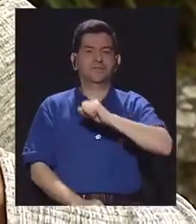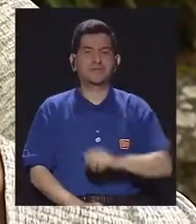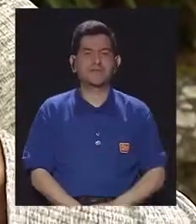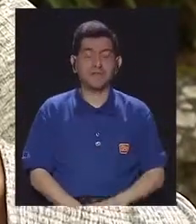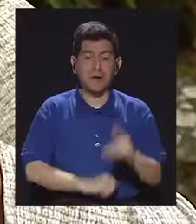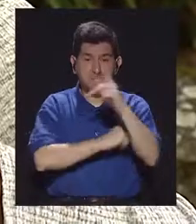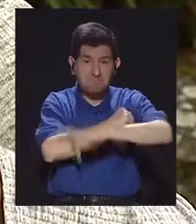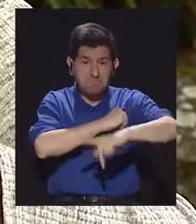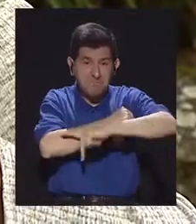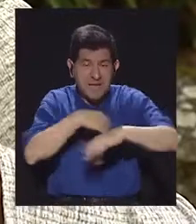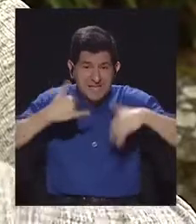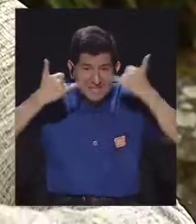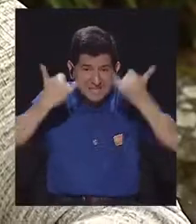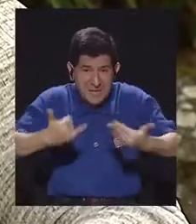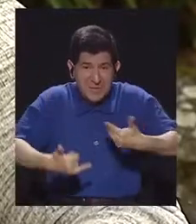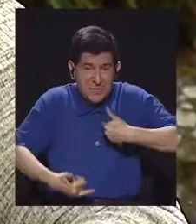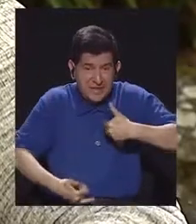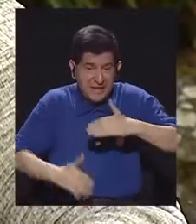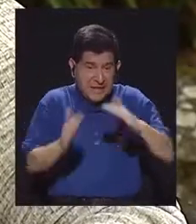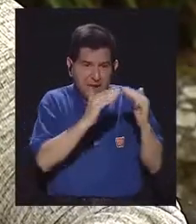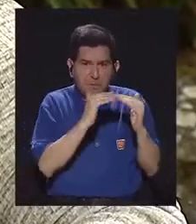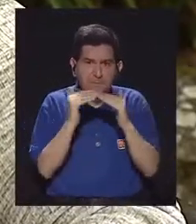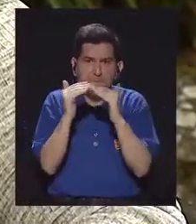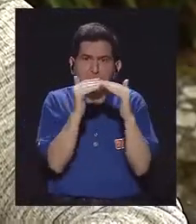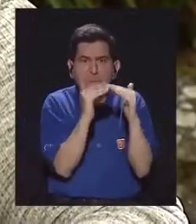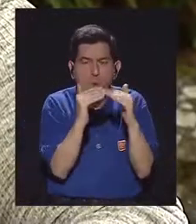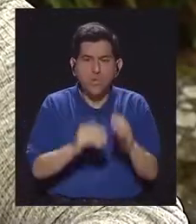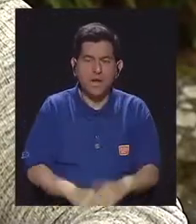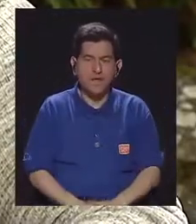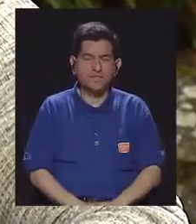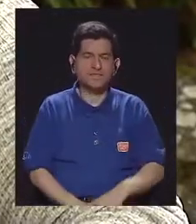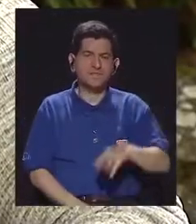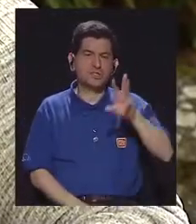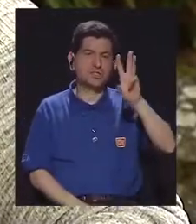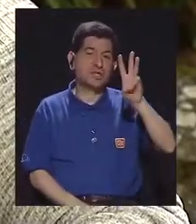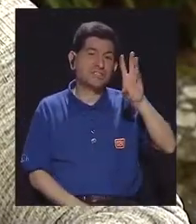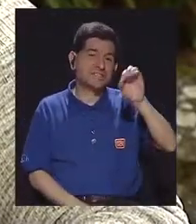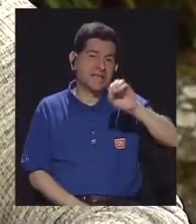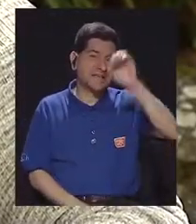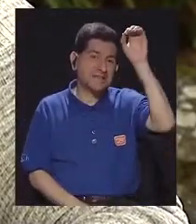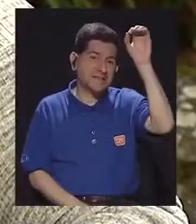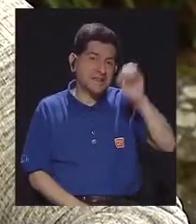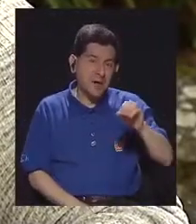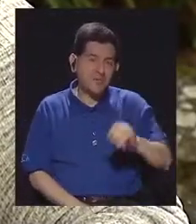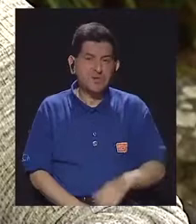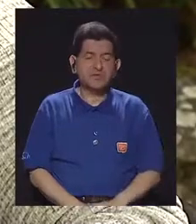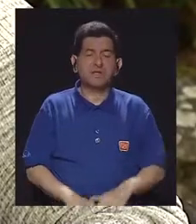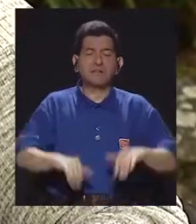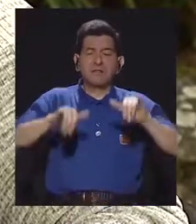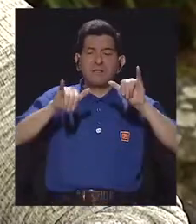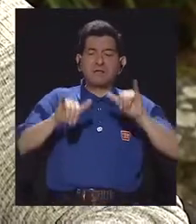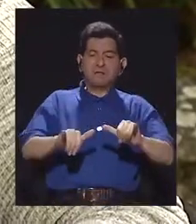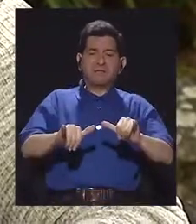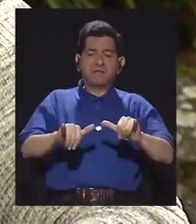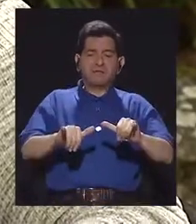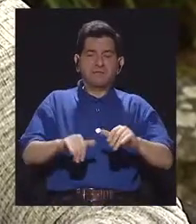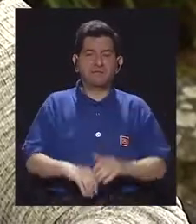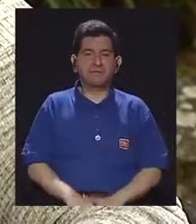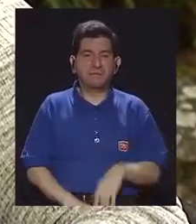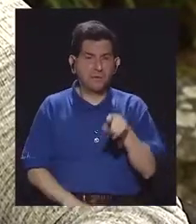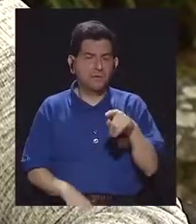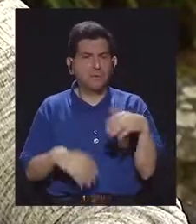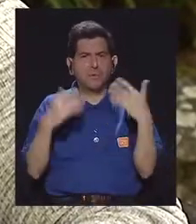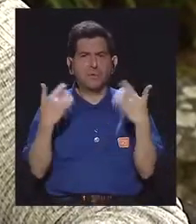eso. Somos un país que en este momento tenemos una población con un 60% de sedentarismo, y eso